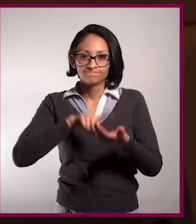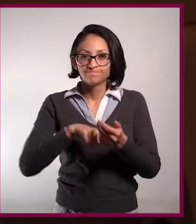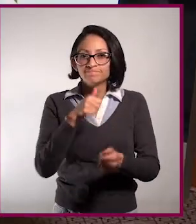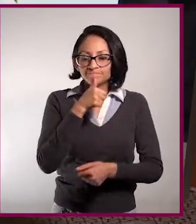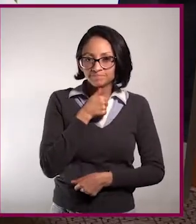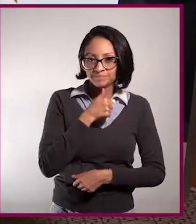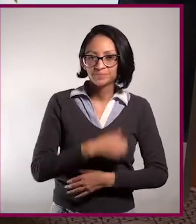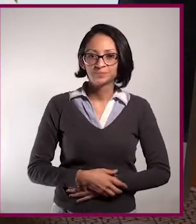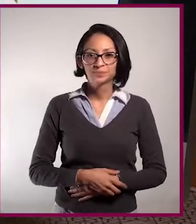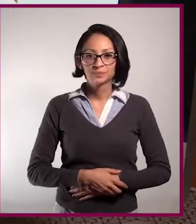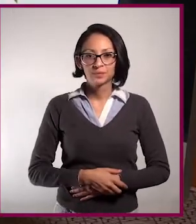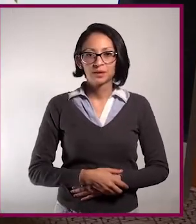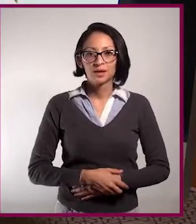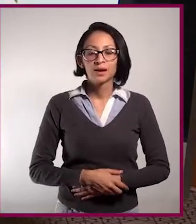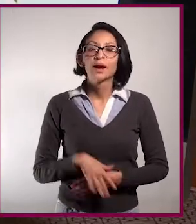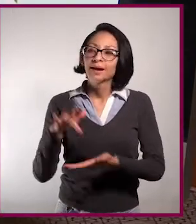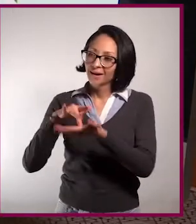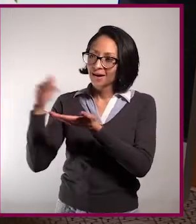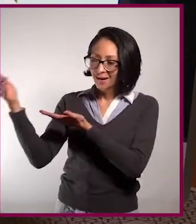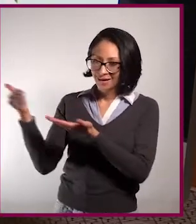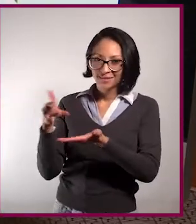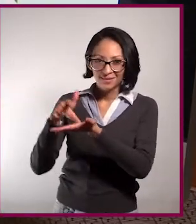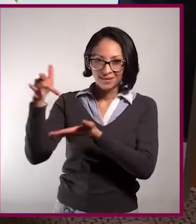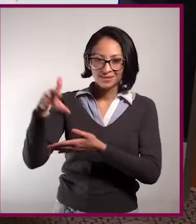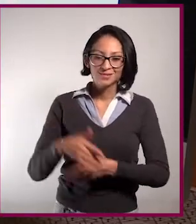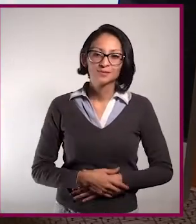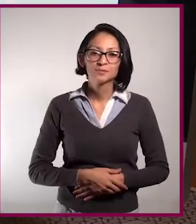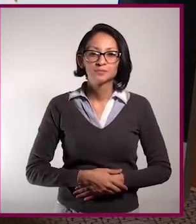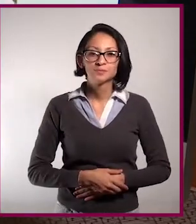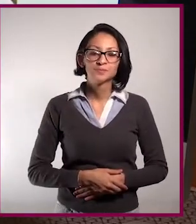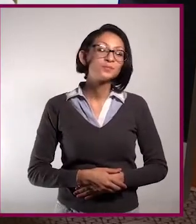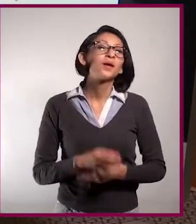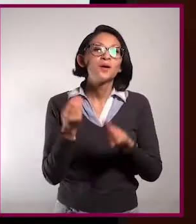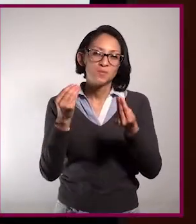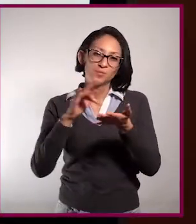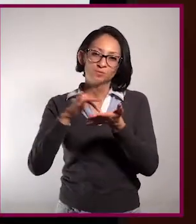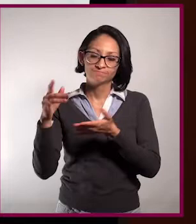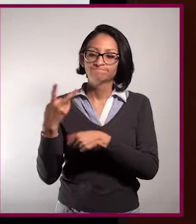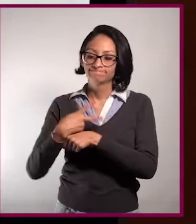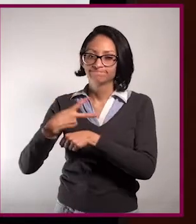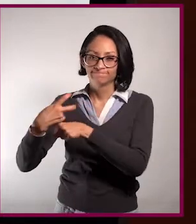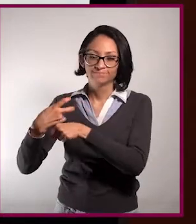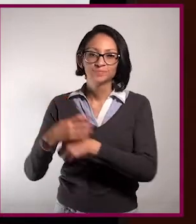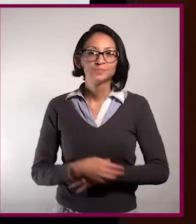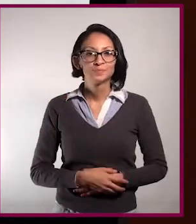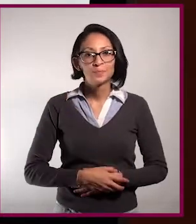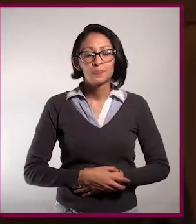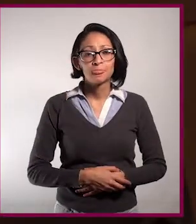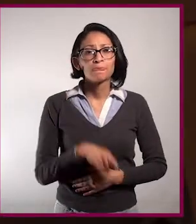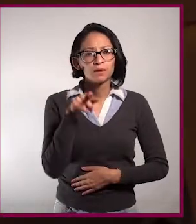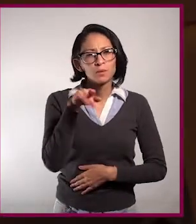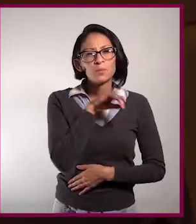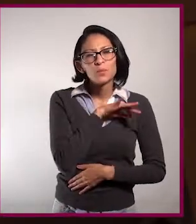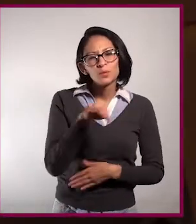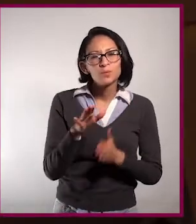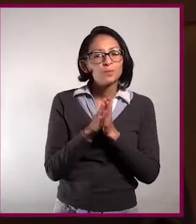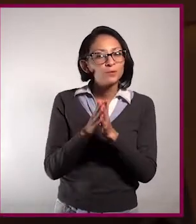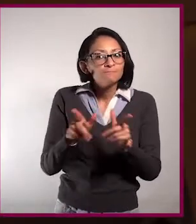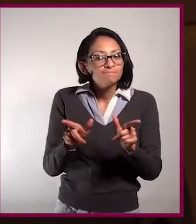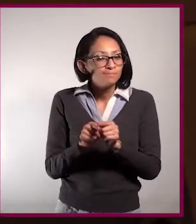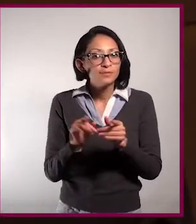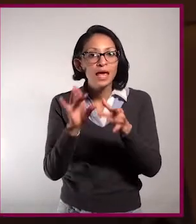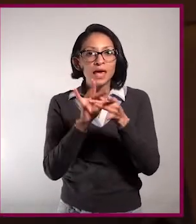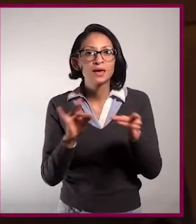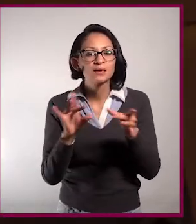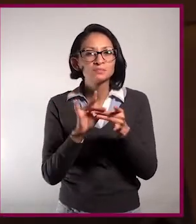integral. Doctora, bienvenida, muchas gracias por estar con nosotros. Muchas gracias por la invitación. Mónica, ¿podrías